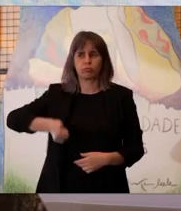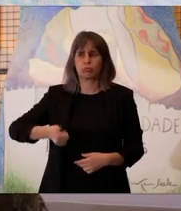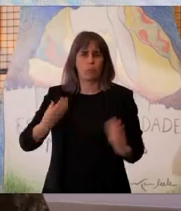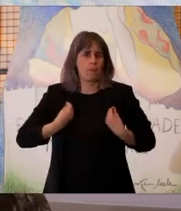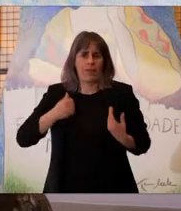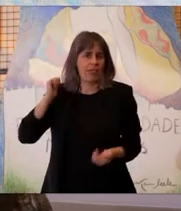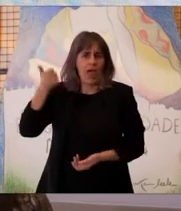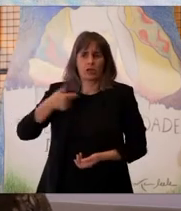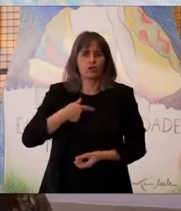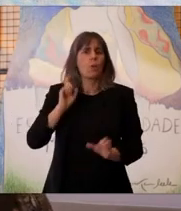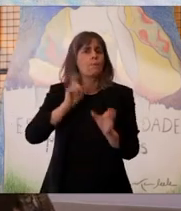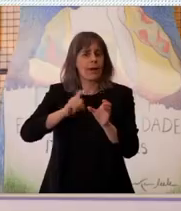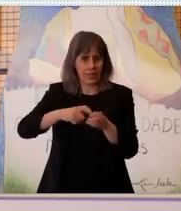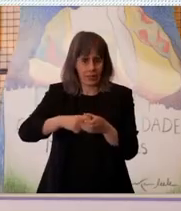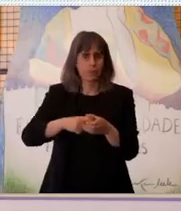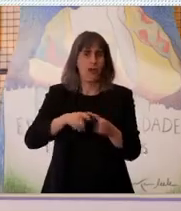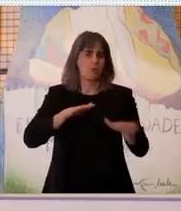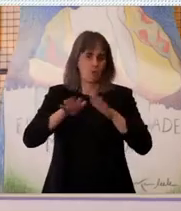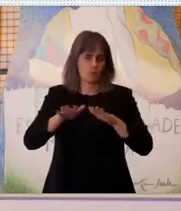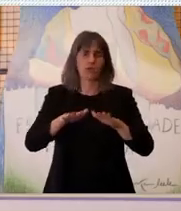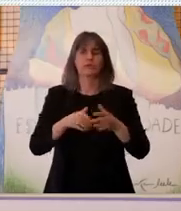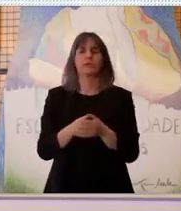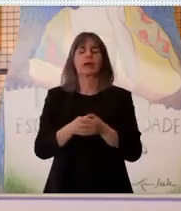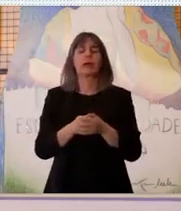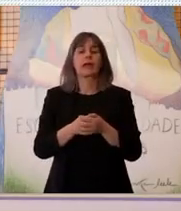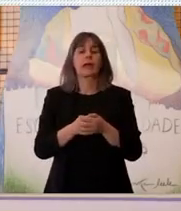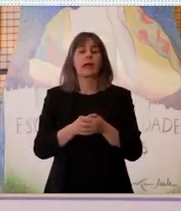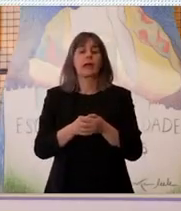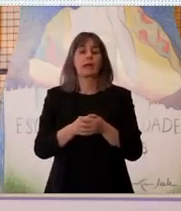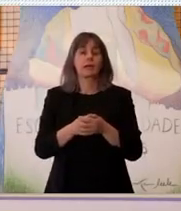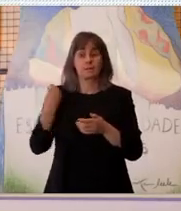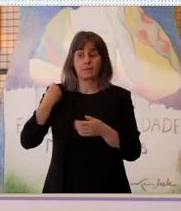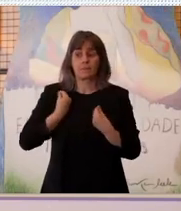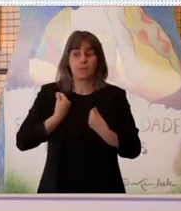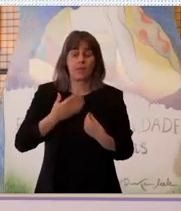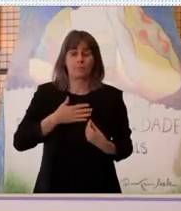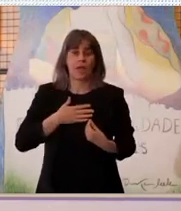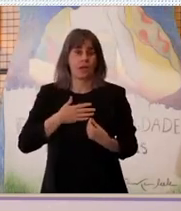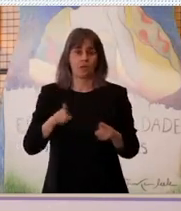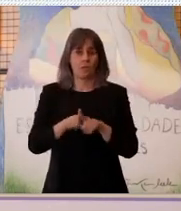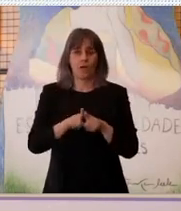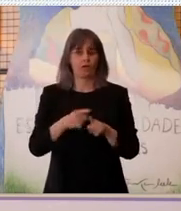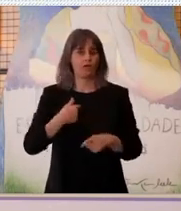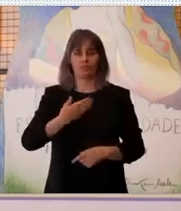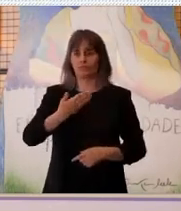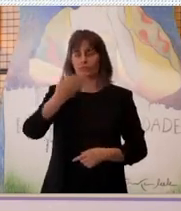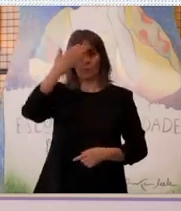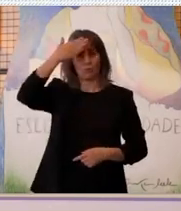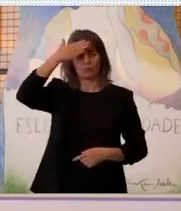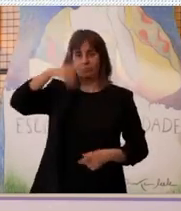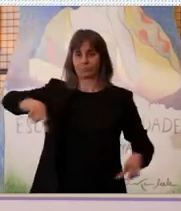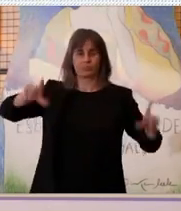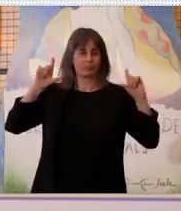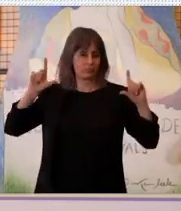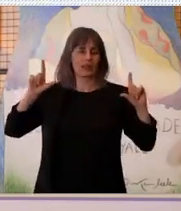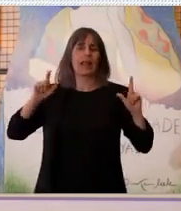la vida ha sido un activista y gran parte de esa vida en primera línea no como presidenta o secretaria